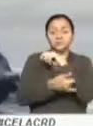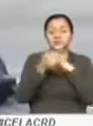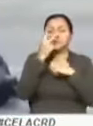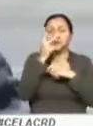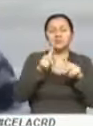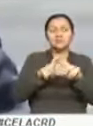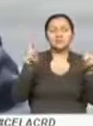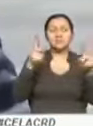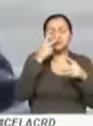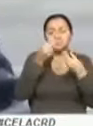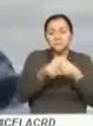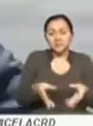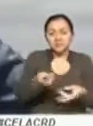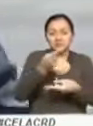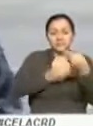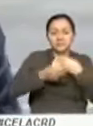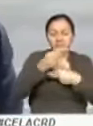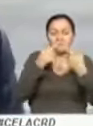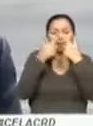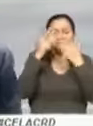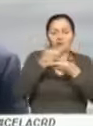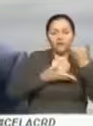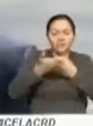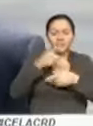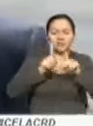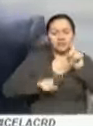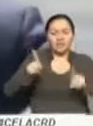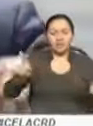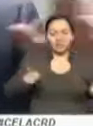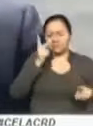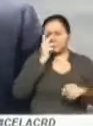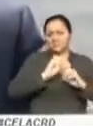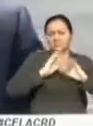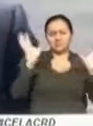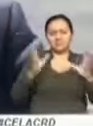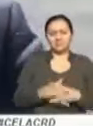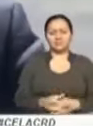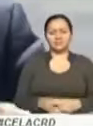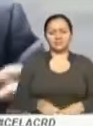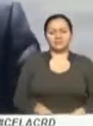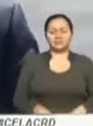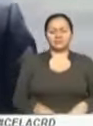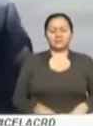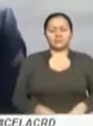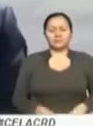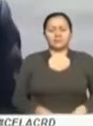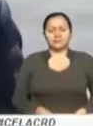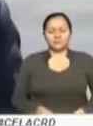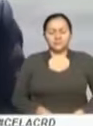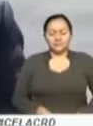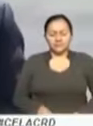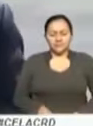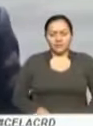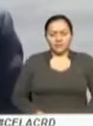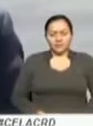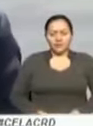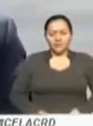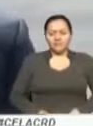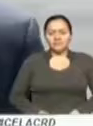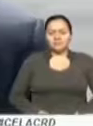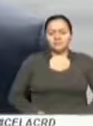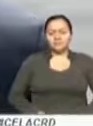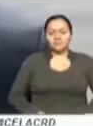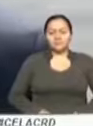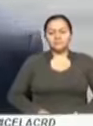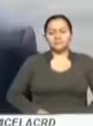periódicos, pero hay perdedores de libre comercio, esta supuesta globalización que busca hacer mercados planetarios, no una sociedad